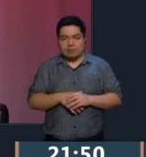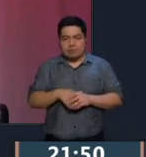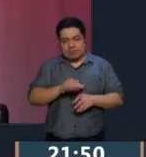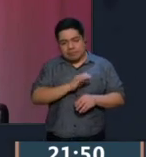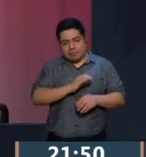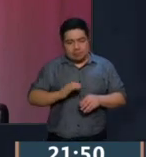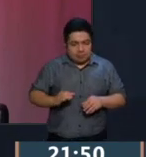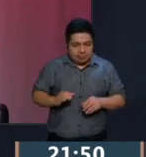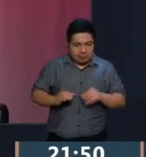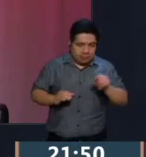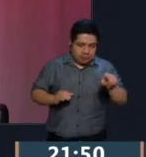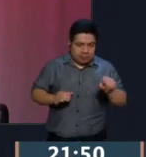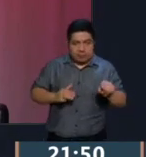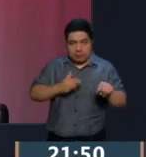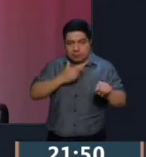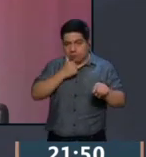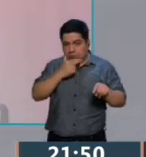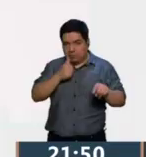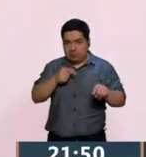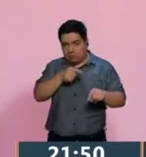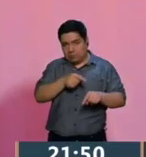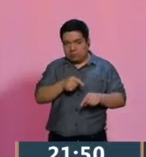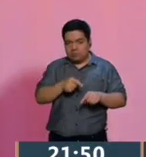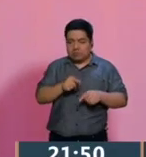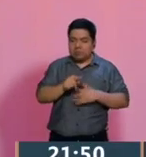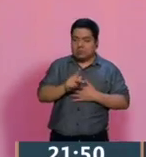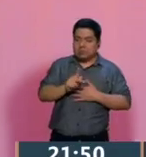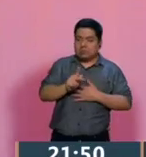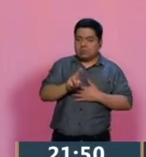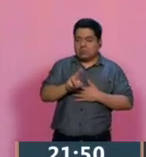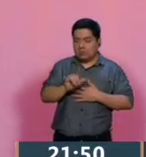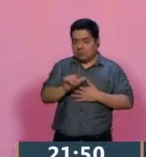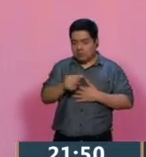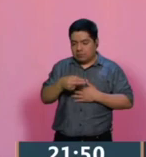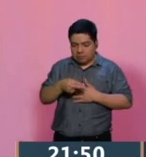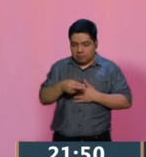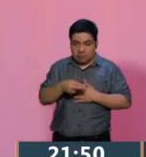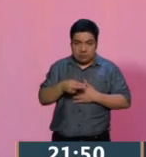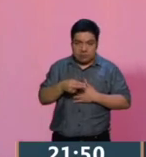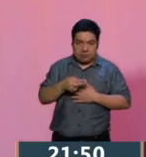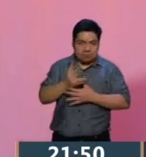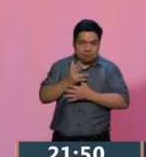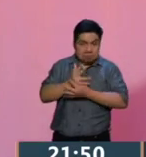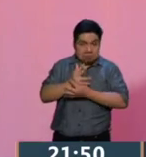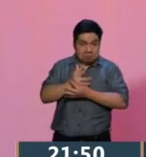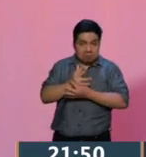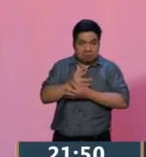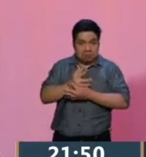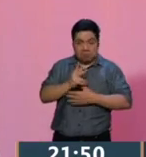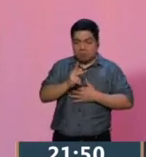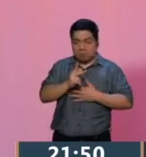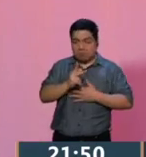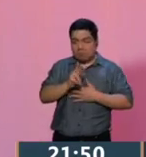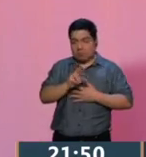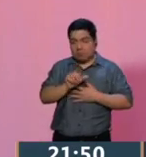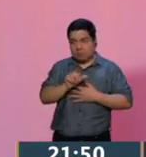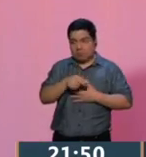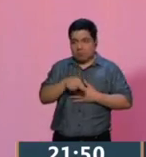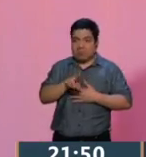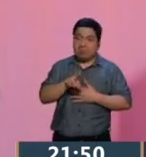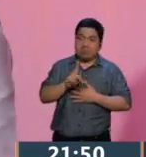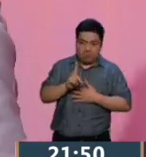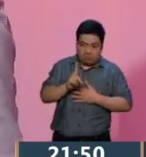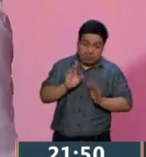El candidato de la alianza del PRIAN reportó que en... PRIAN-RD. Por